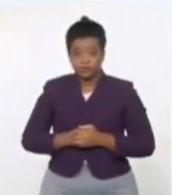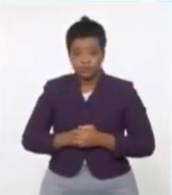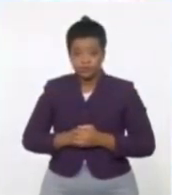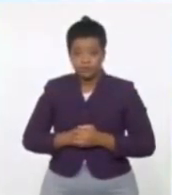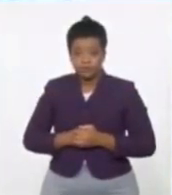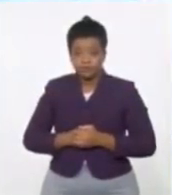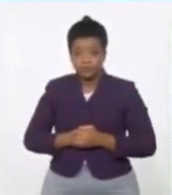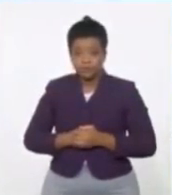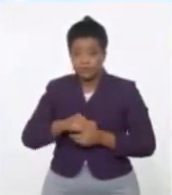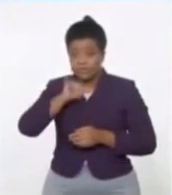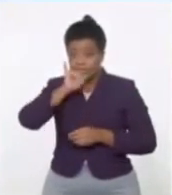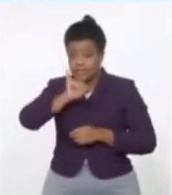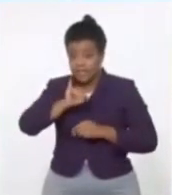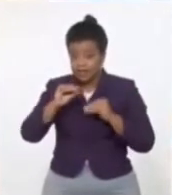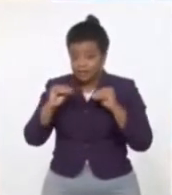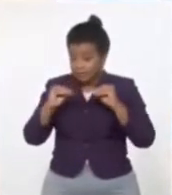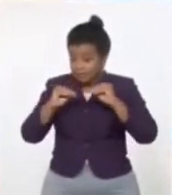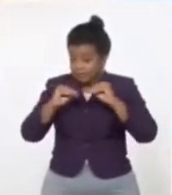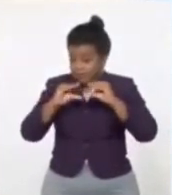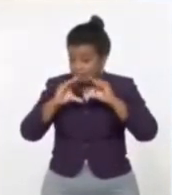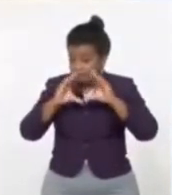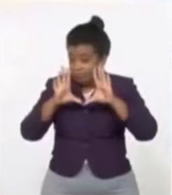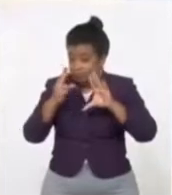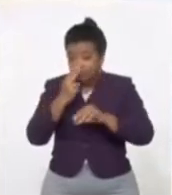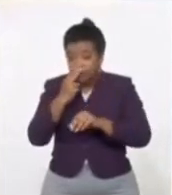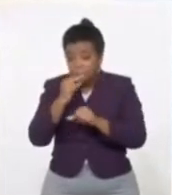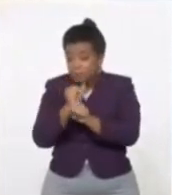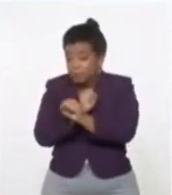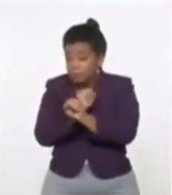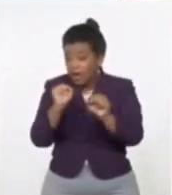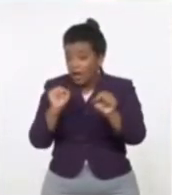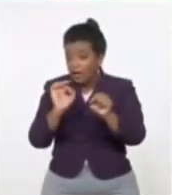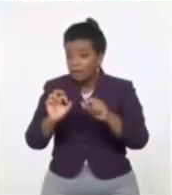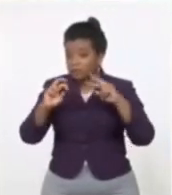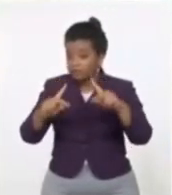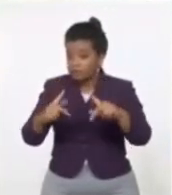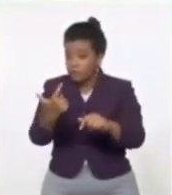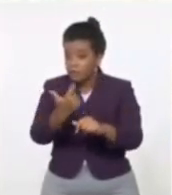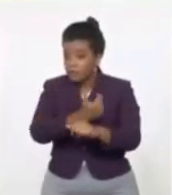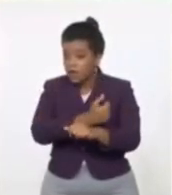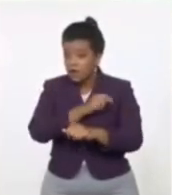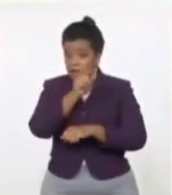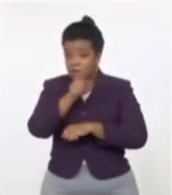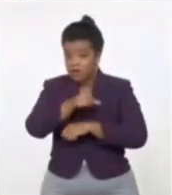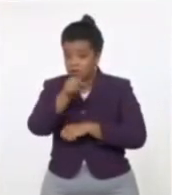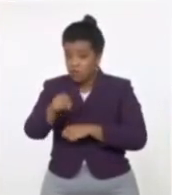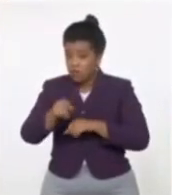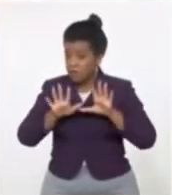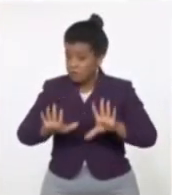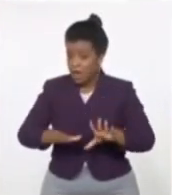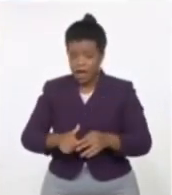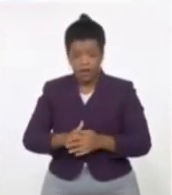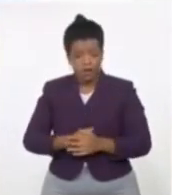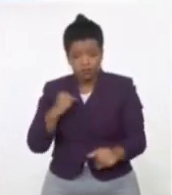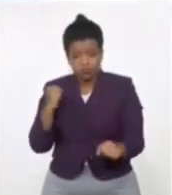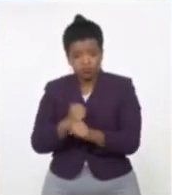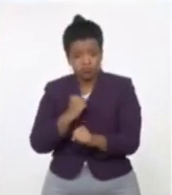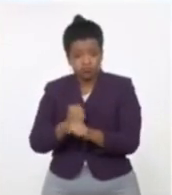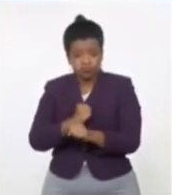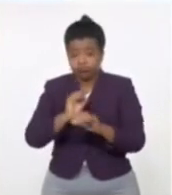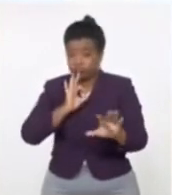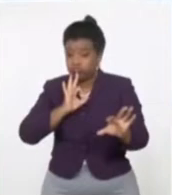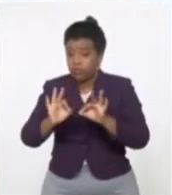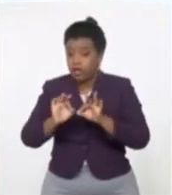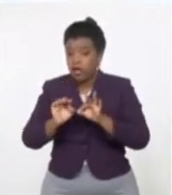A las 6 de la mañana, cuando corresponde otra nueva dosis, nada detiene a quienes velan por su conservación hasta el